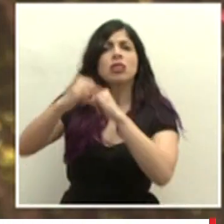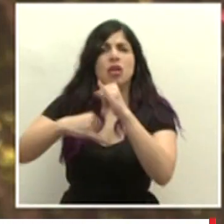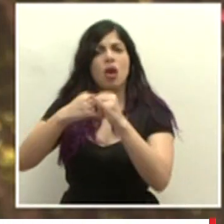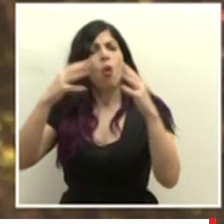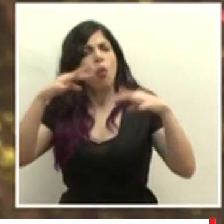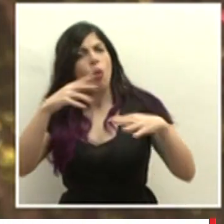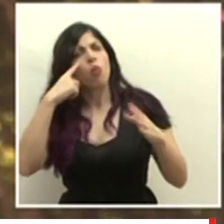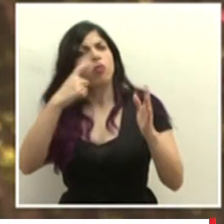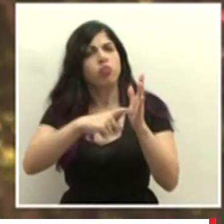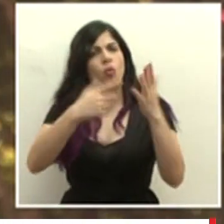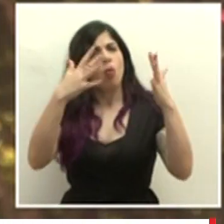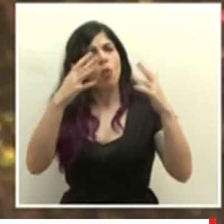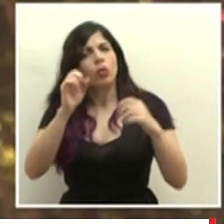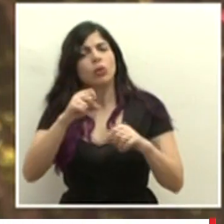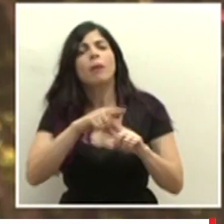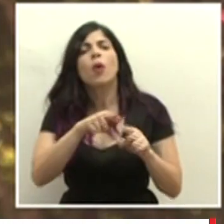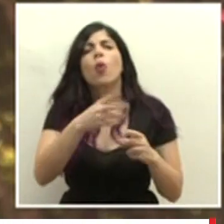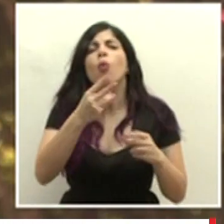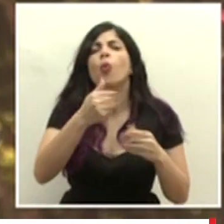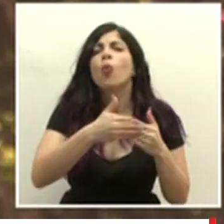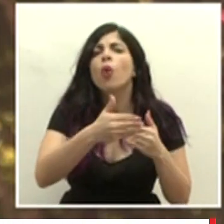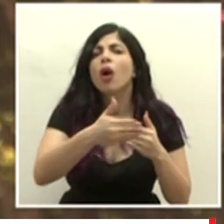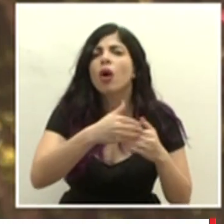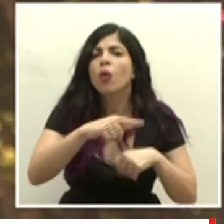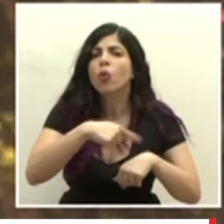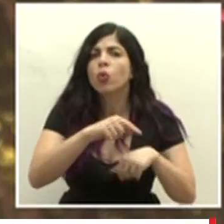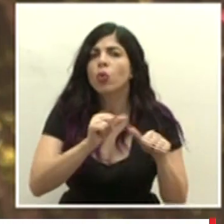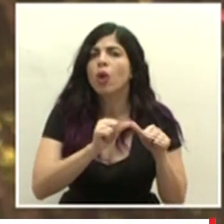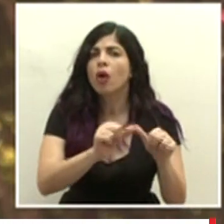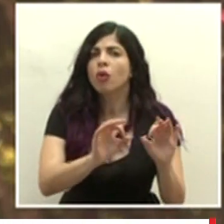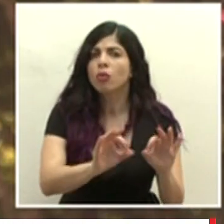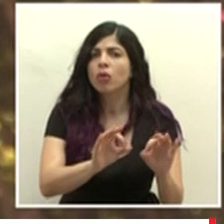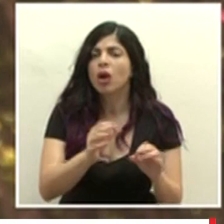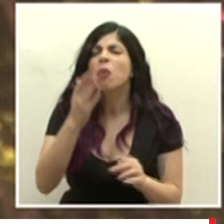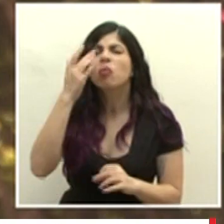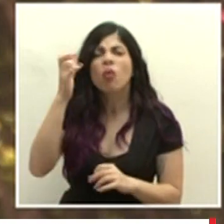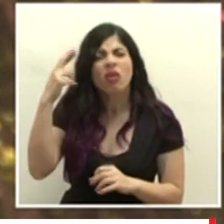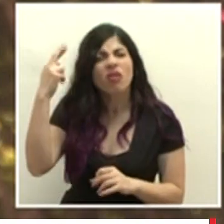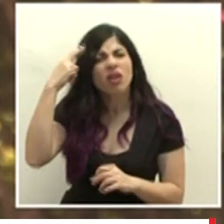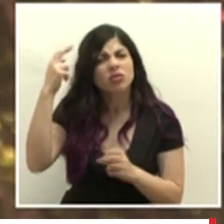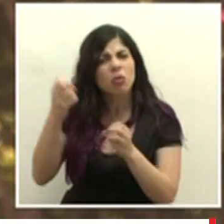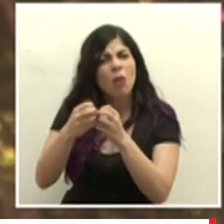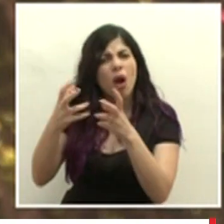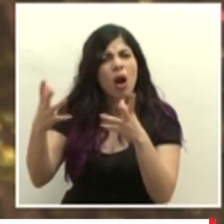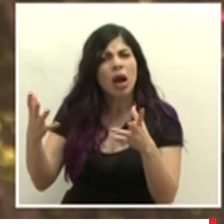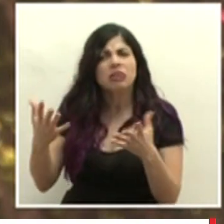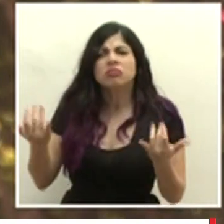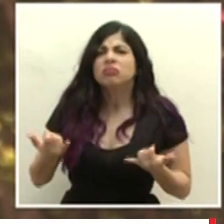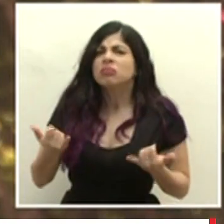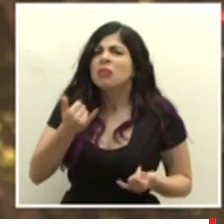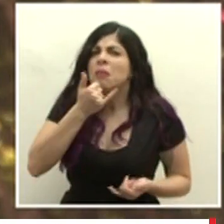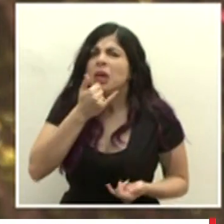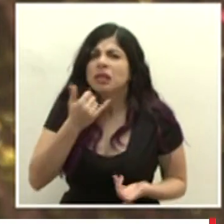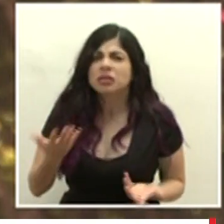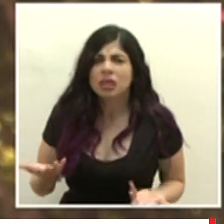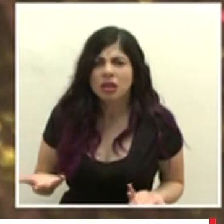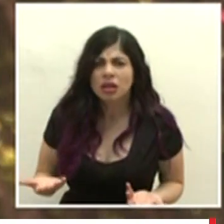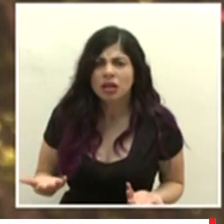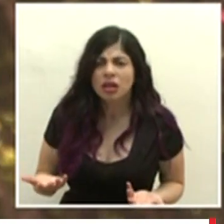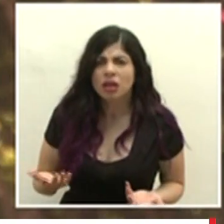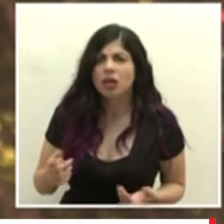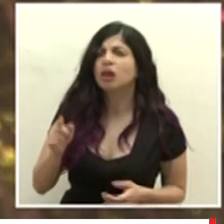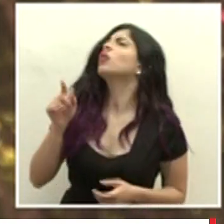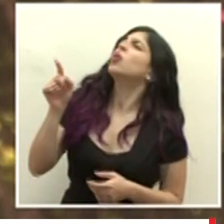internacionalmente? ¿A qué atribuye usted esta aceleración de casos? ¿Qué está pasando?